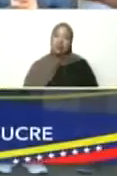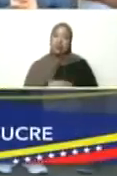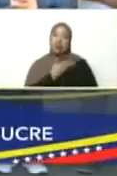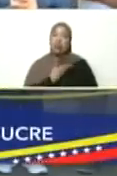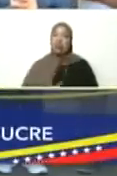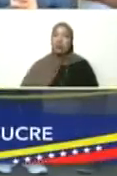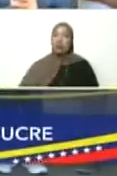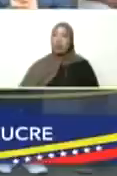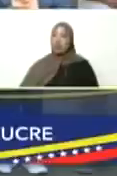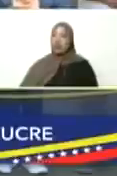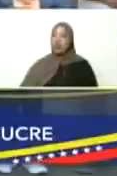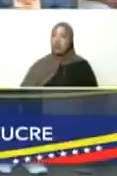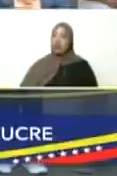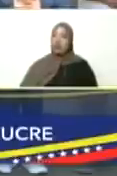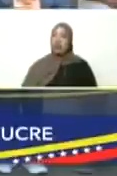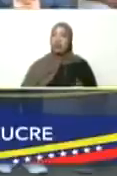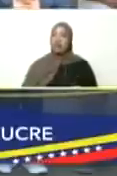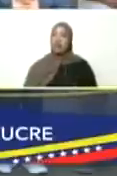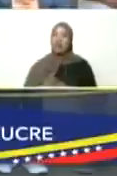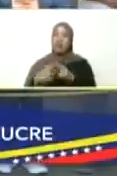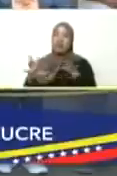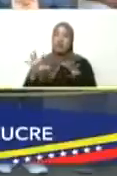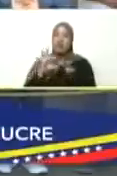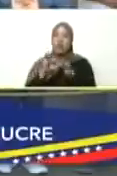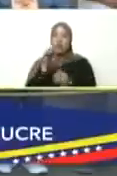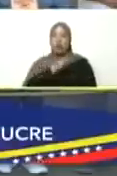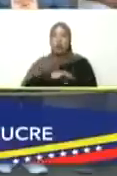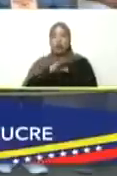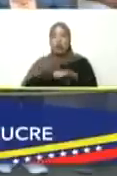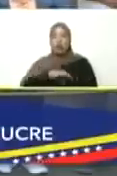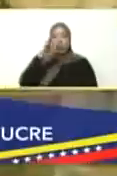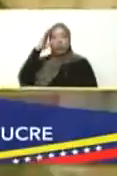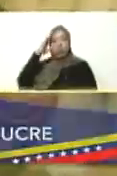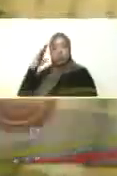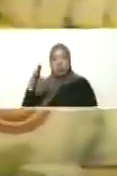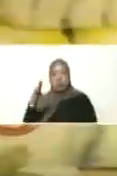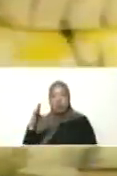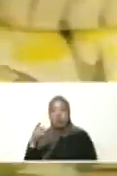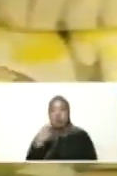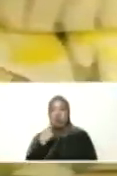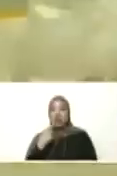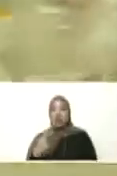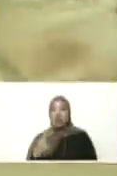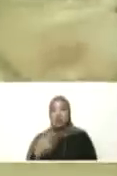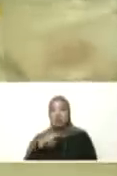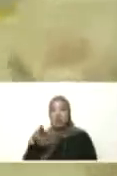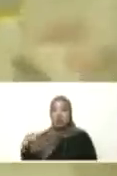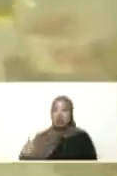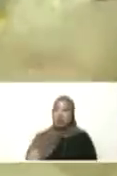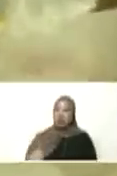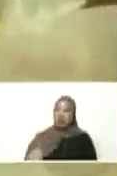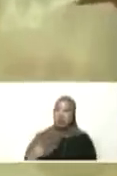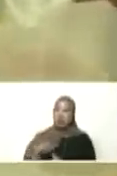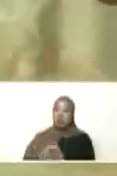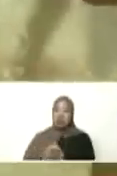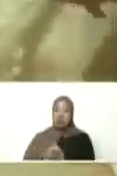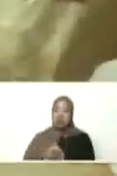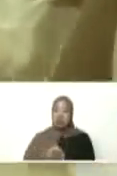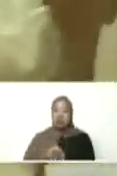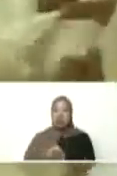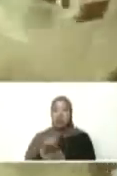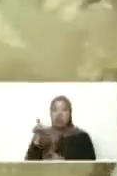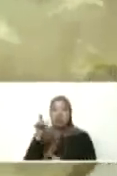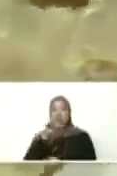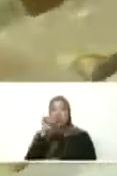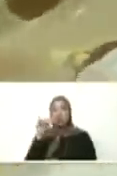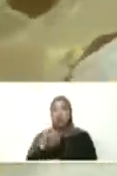Aquí nos encontramos en perfecta unión cívico-militar, como lo diría nuestro comandante la SODI